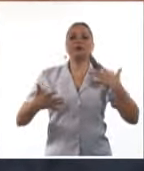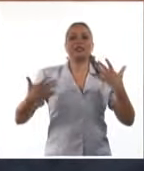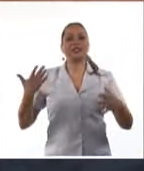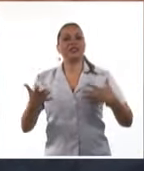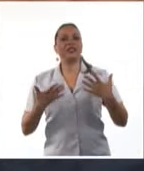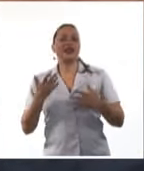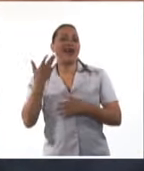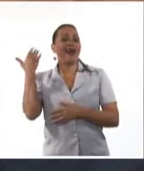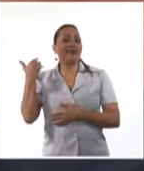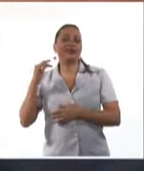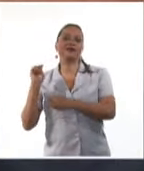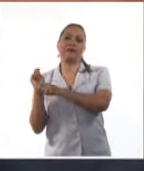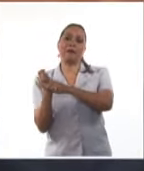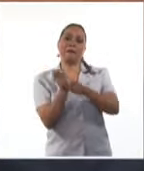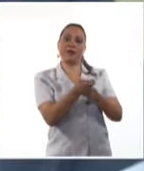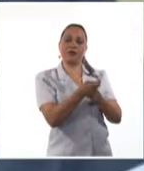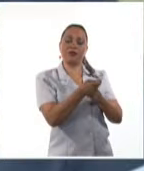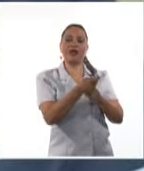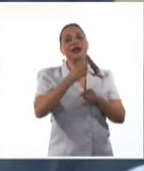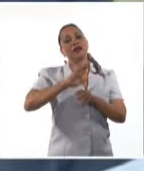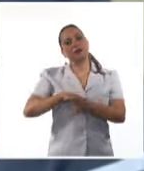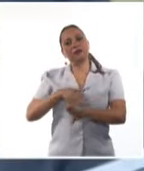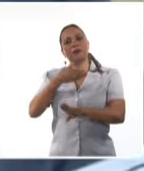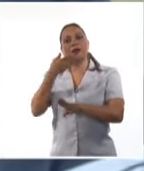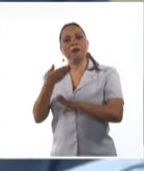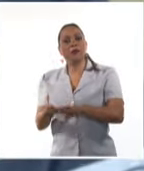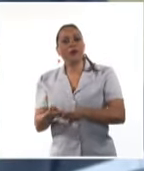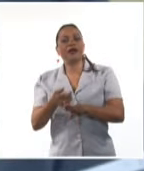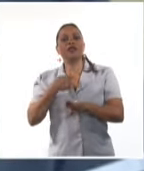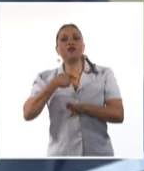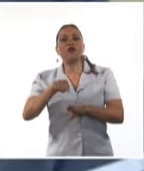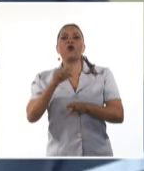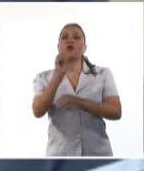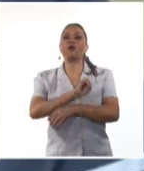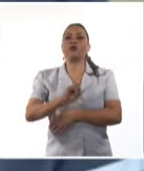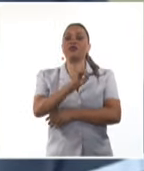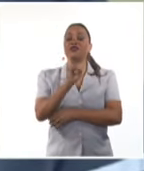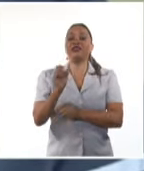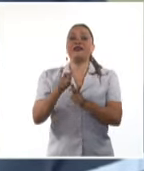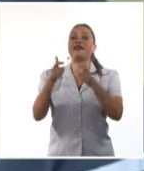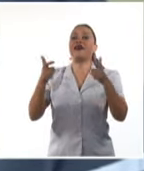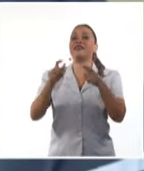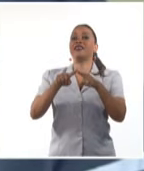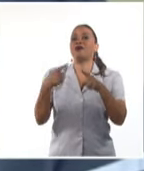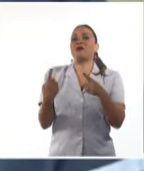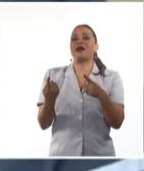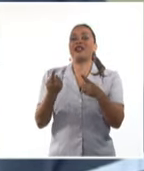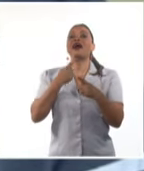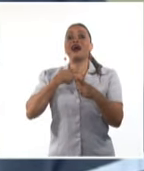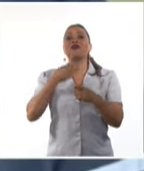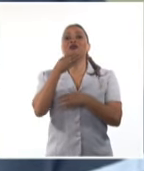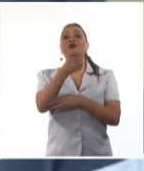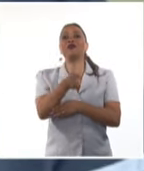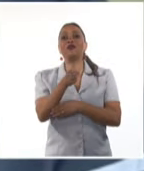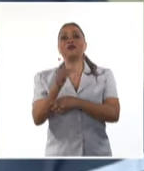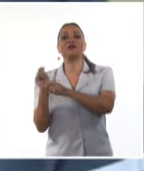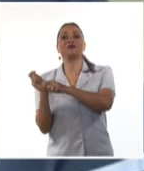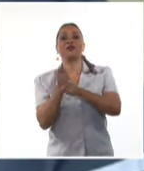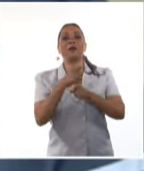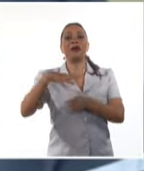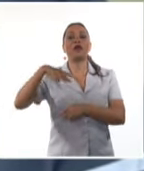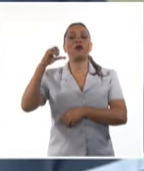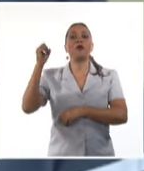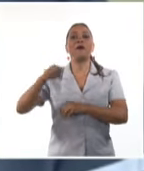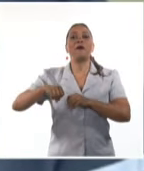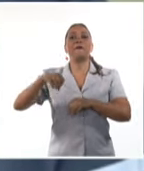era jugar pelota. Y después tuve la oportunidad grande mía fue cuando fui a jugar para los Palacios,